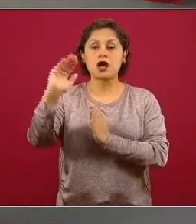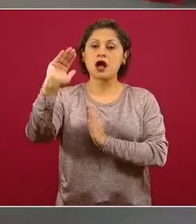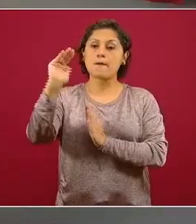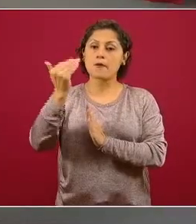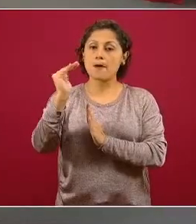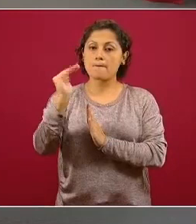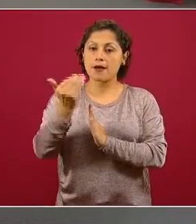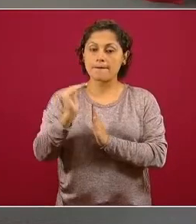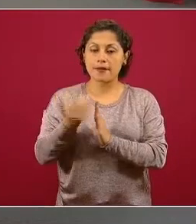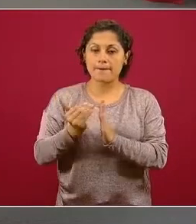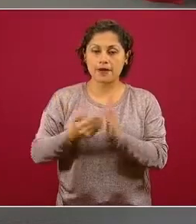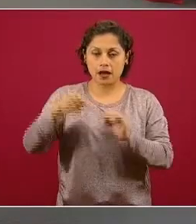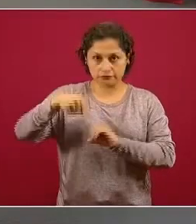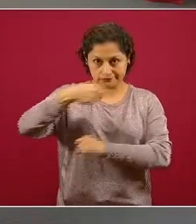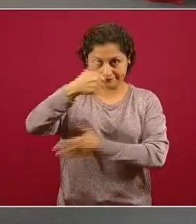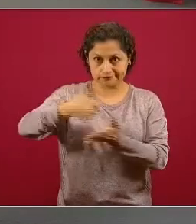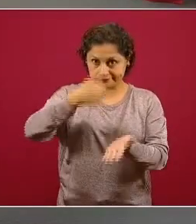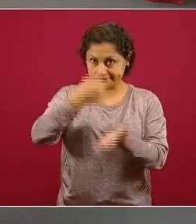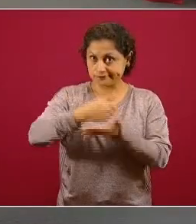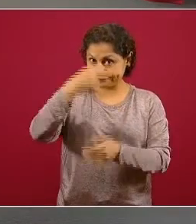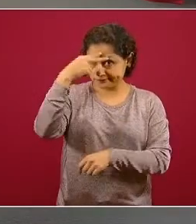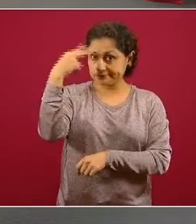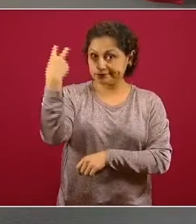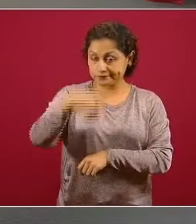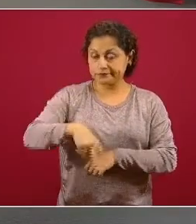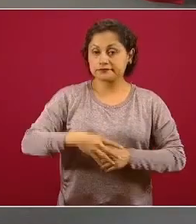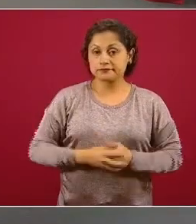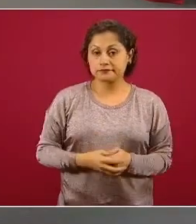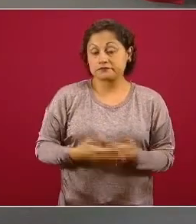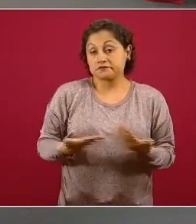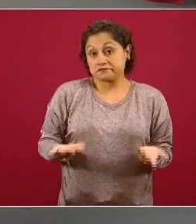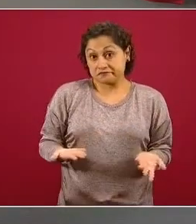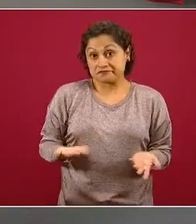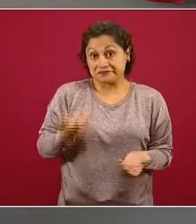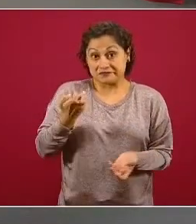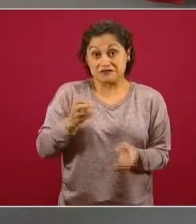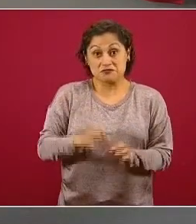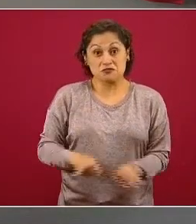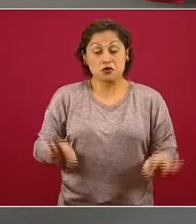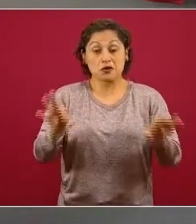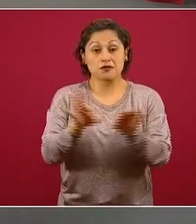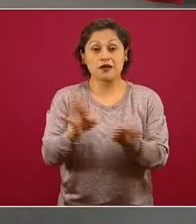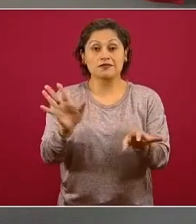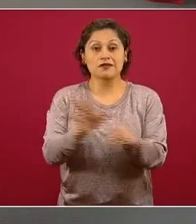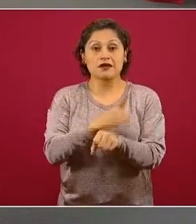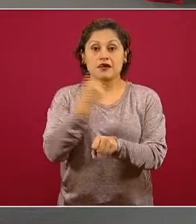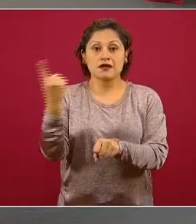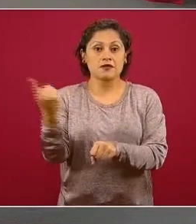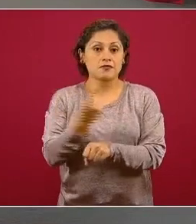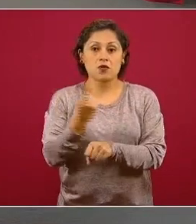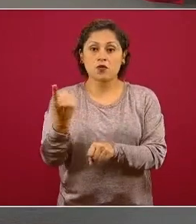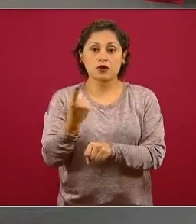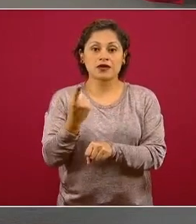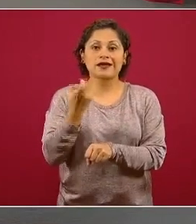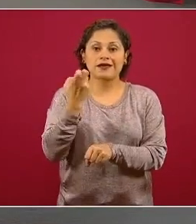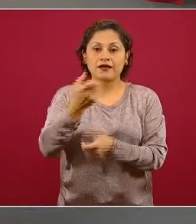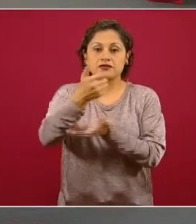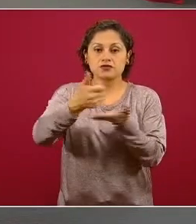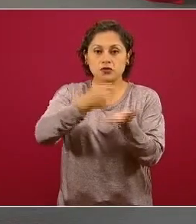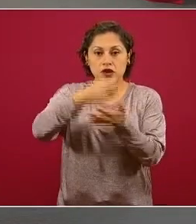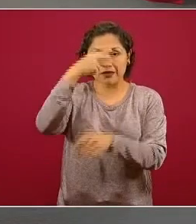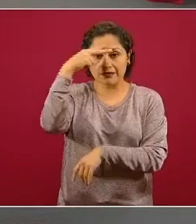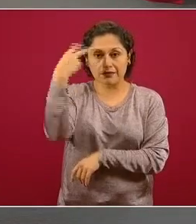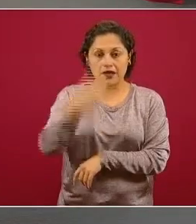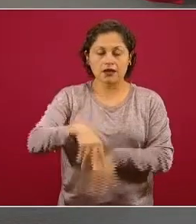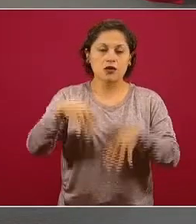descenso en la Ciudad de México, sitio en el que ha ocurrido la mayor cantidad de los casos desde el inicio de la epidemia,